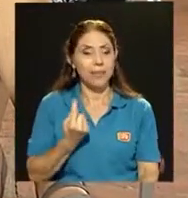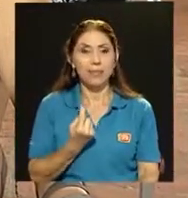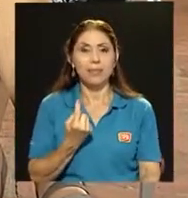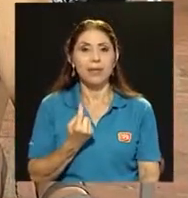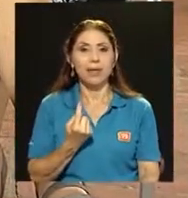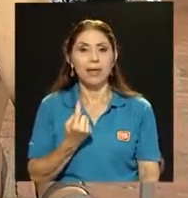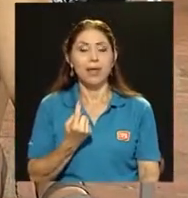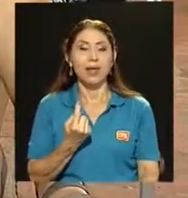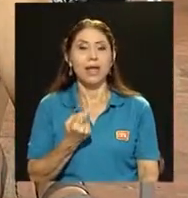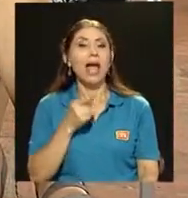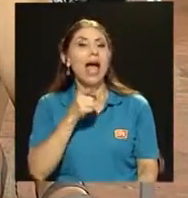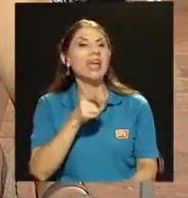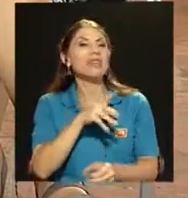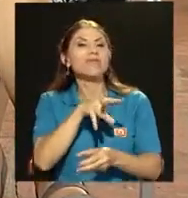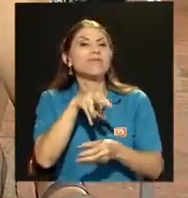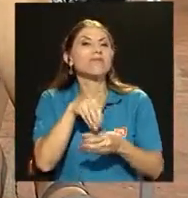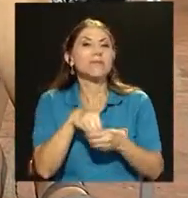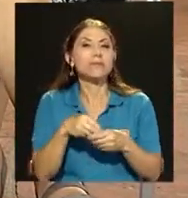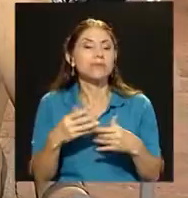se refiere